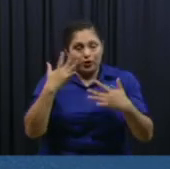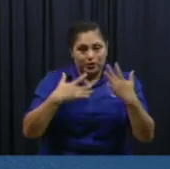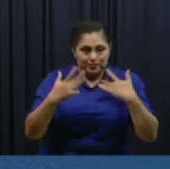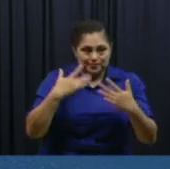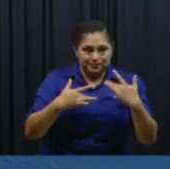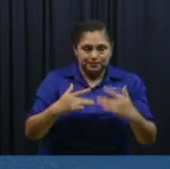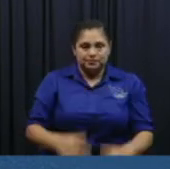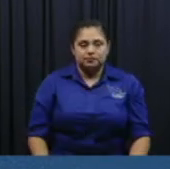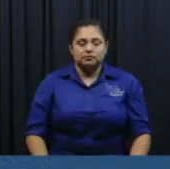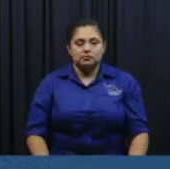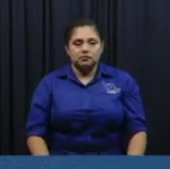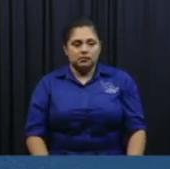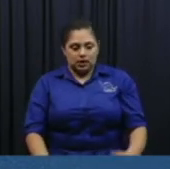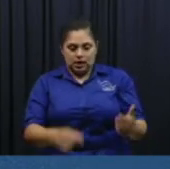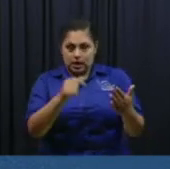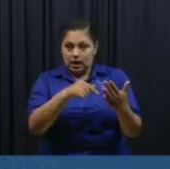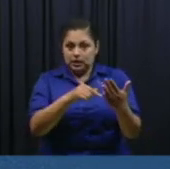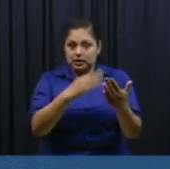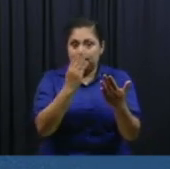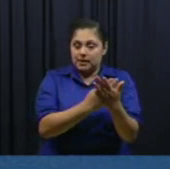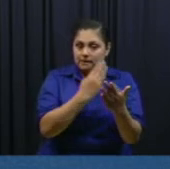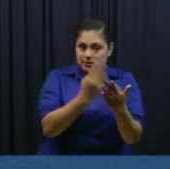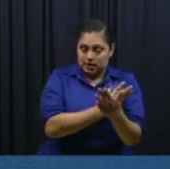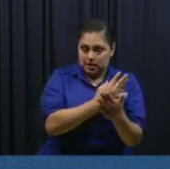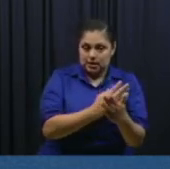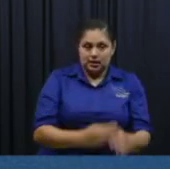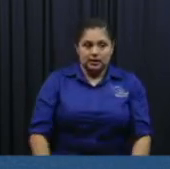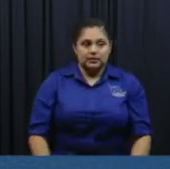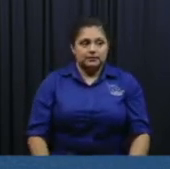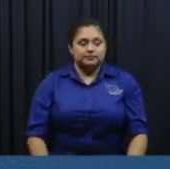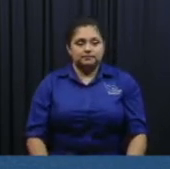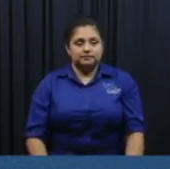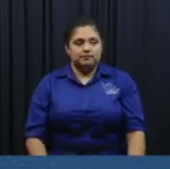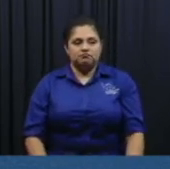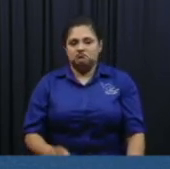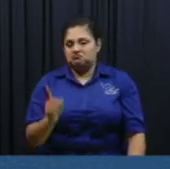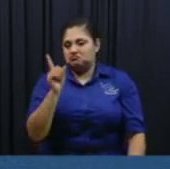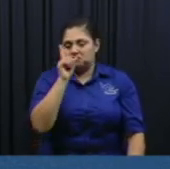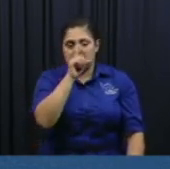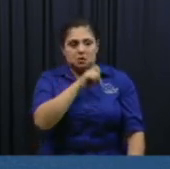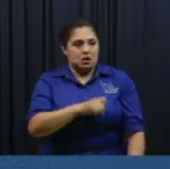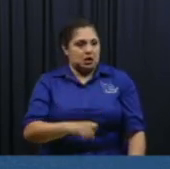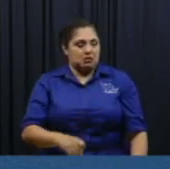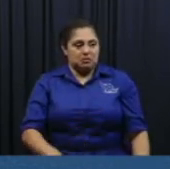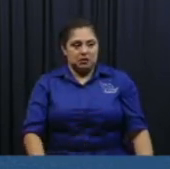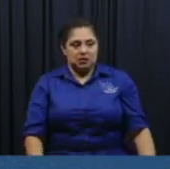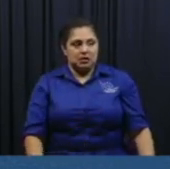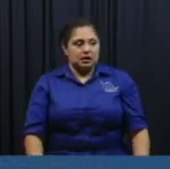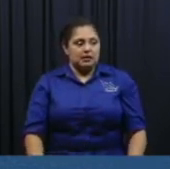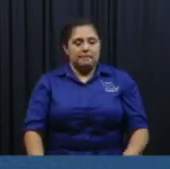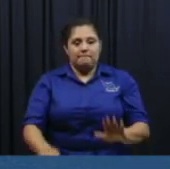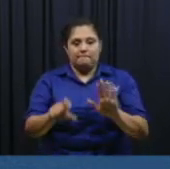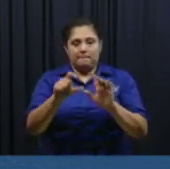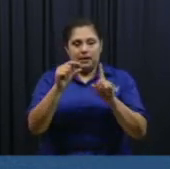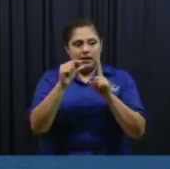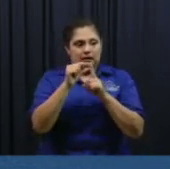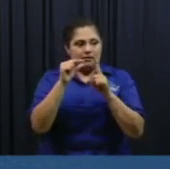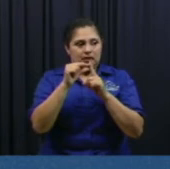y aquí en la Biblia esta no aparece en el original ni